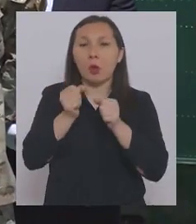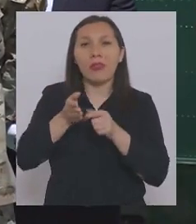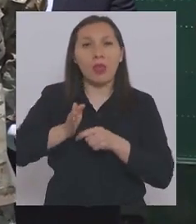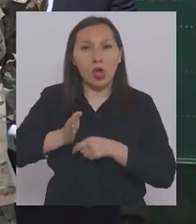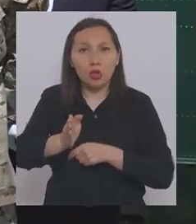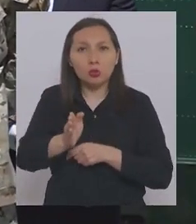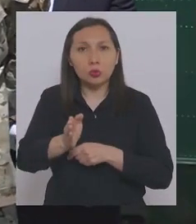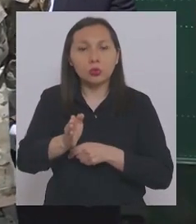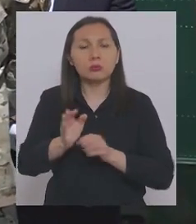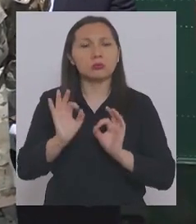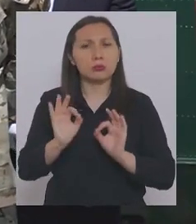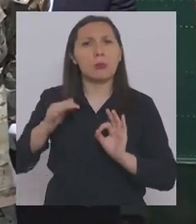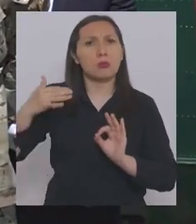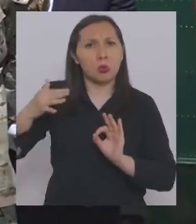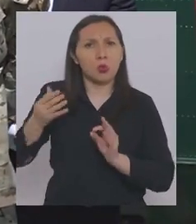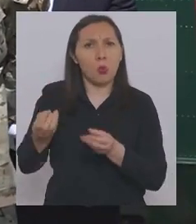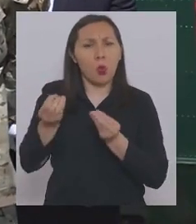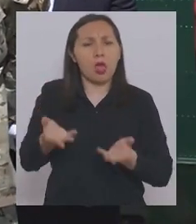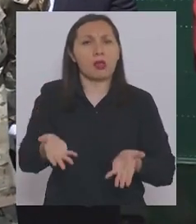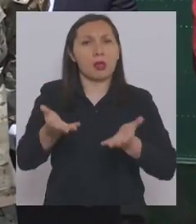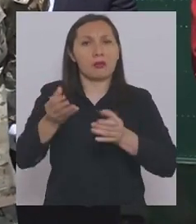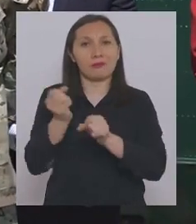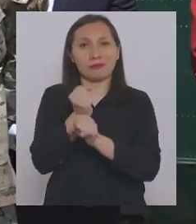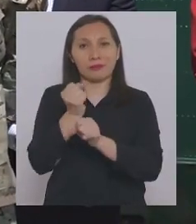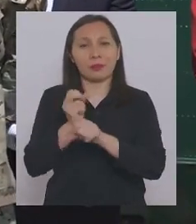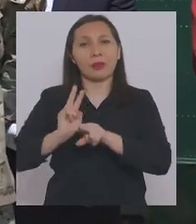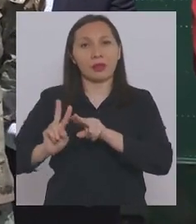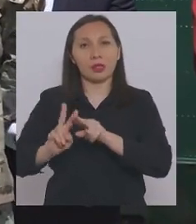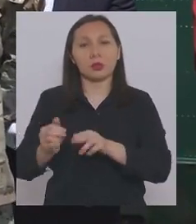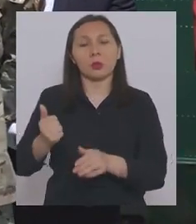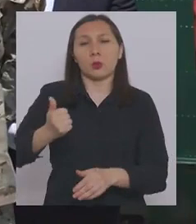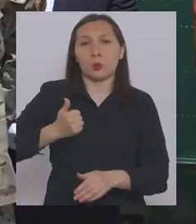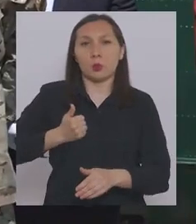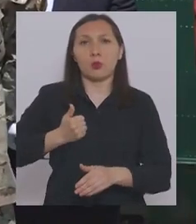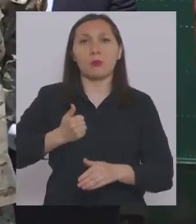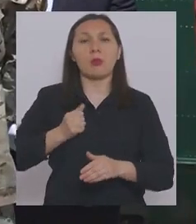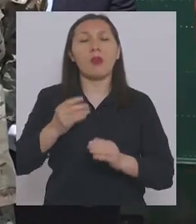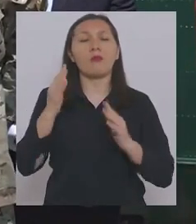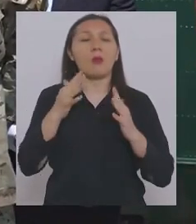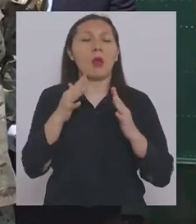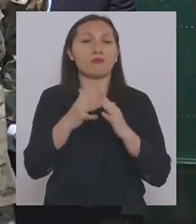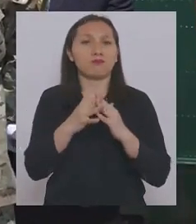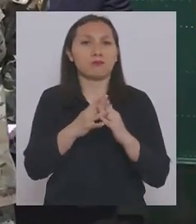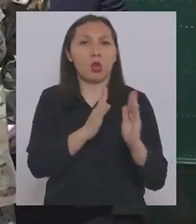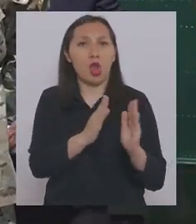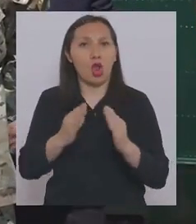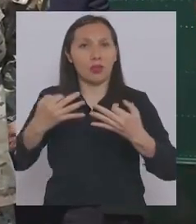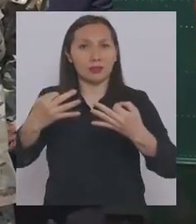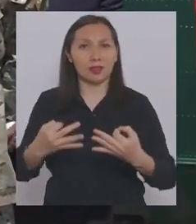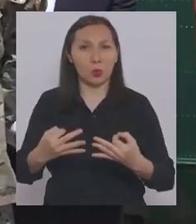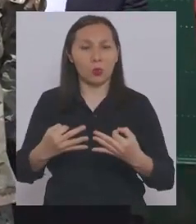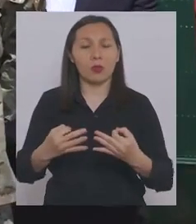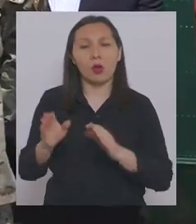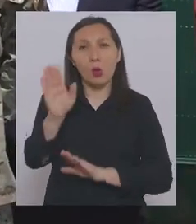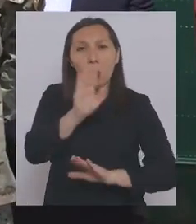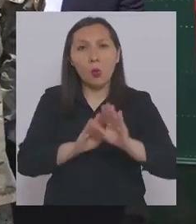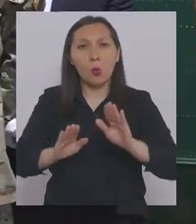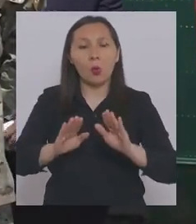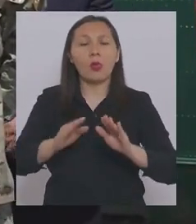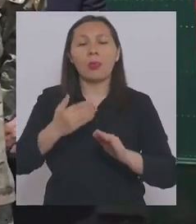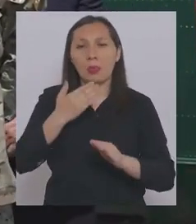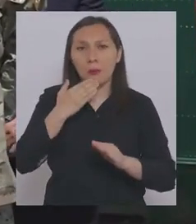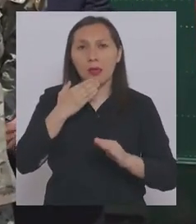la valiosa y fecunda labor que están cumpliendo nuestras fuerzas de orden y seguridad y nuestras fuerzas